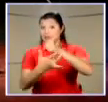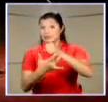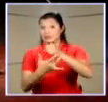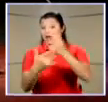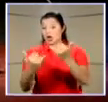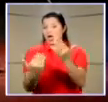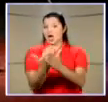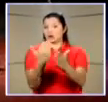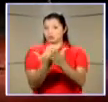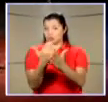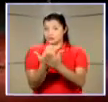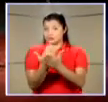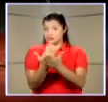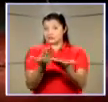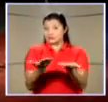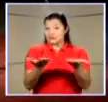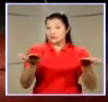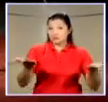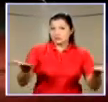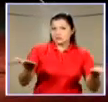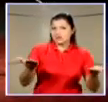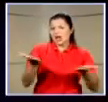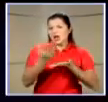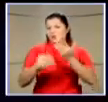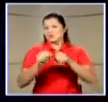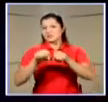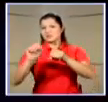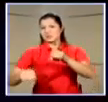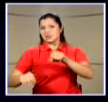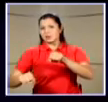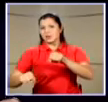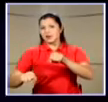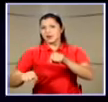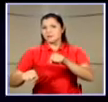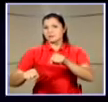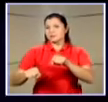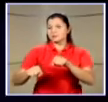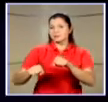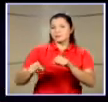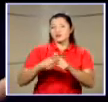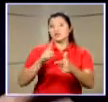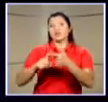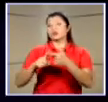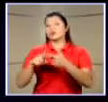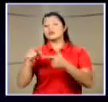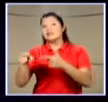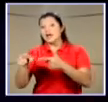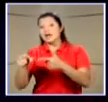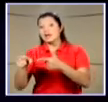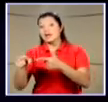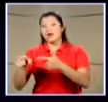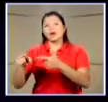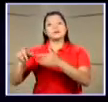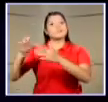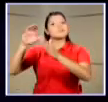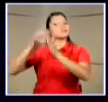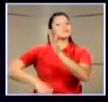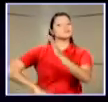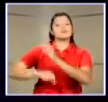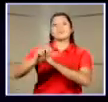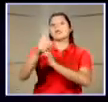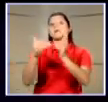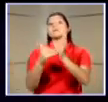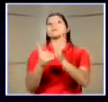actualización de esas cosas, software o hardware, como le llaman, y ahí se apiaron 10.000 millones. Los